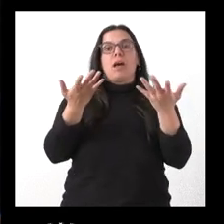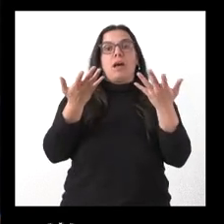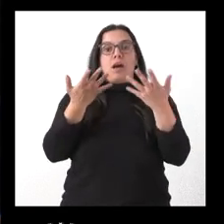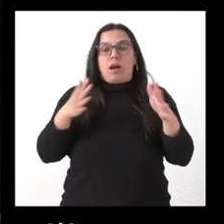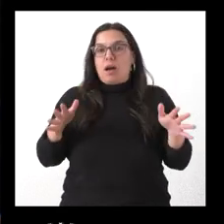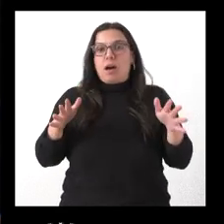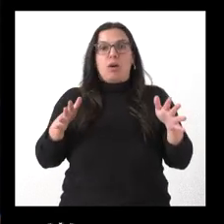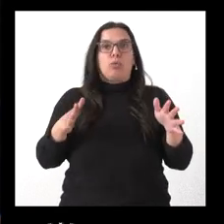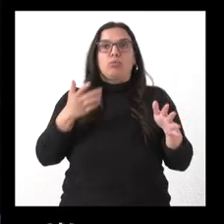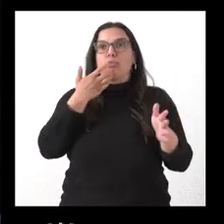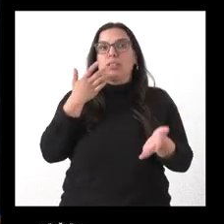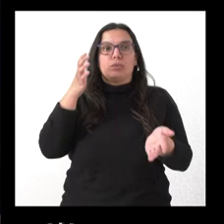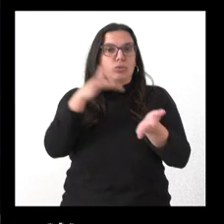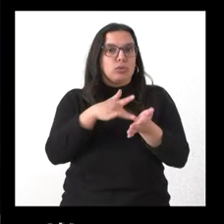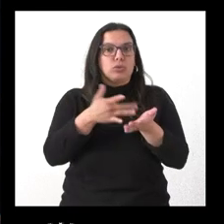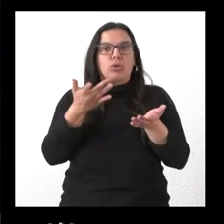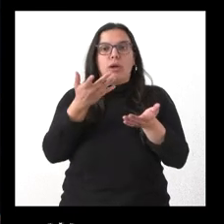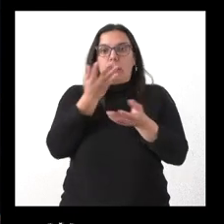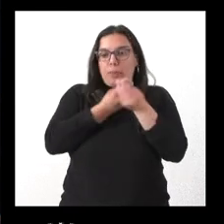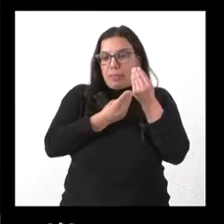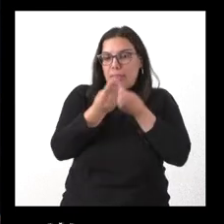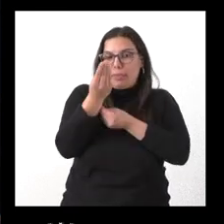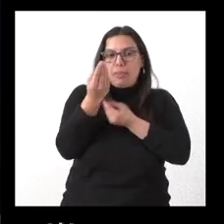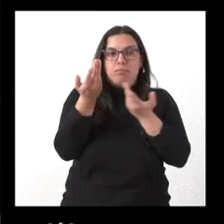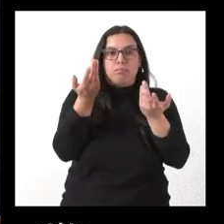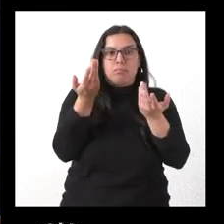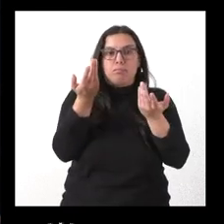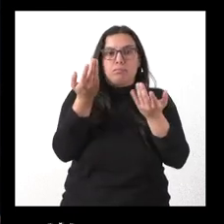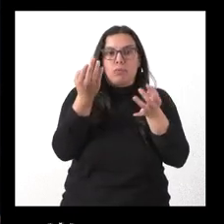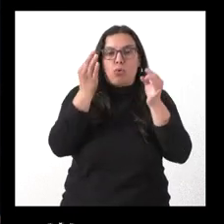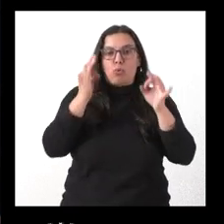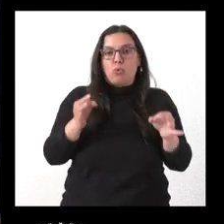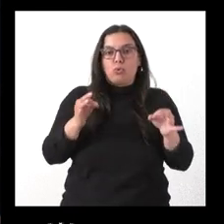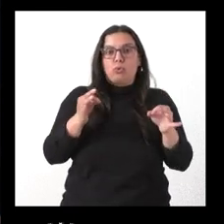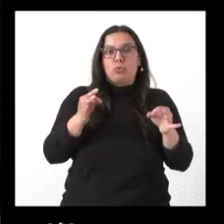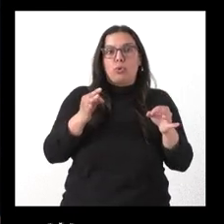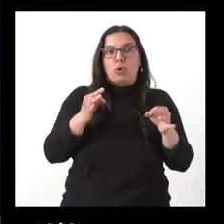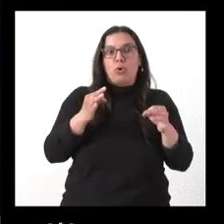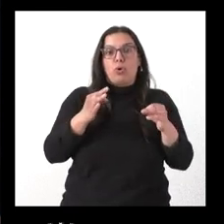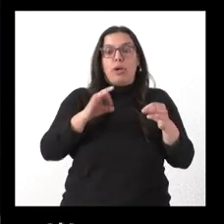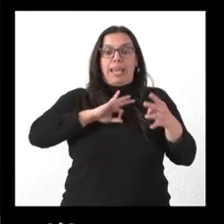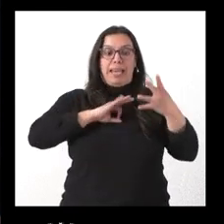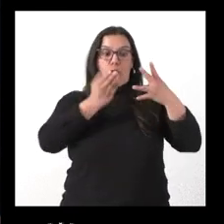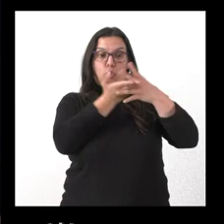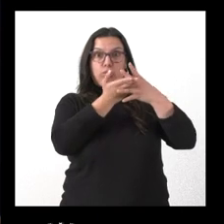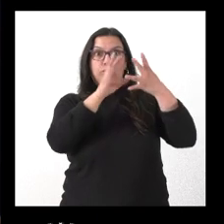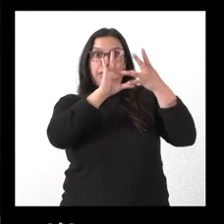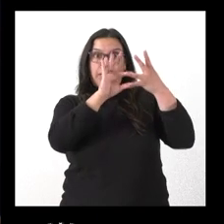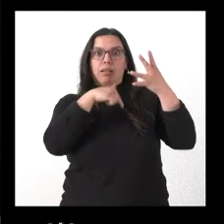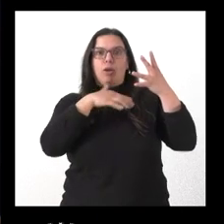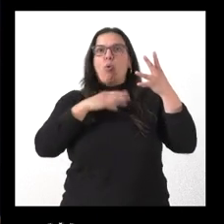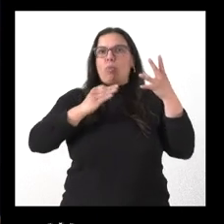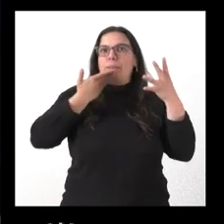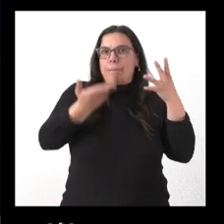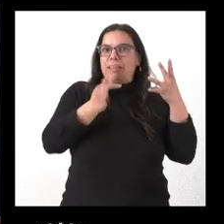tenido el bebé en la segunda parte del mes de enero todavía están en posibilidad de poderlo